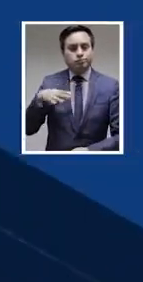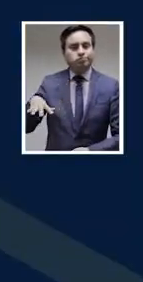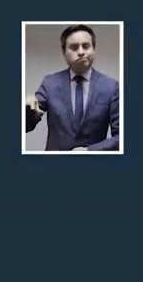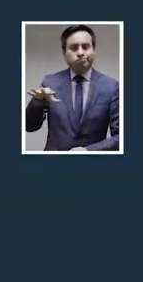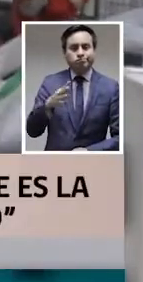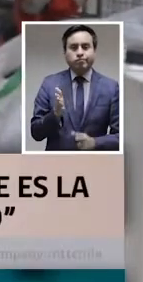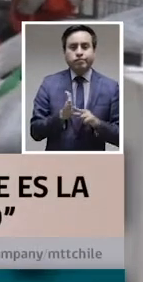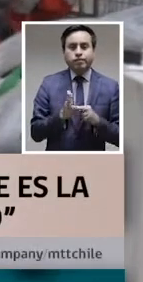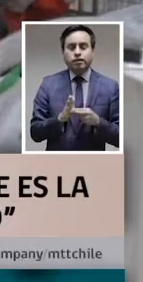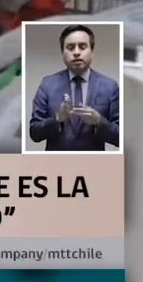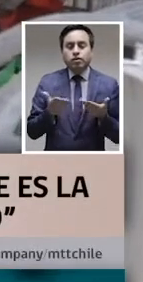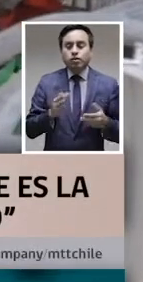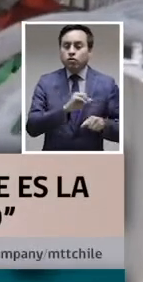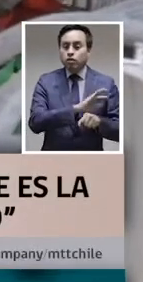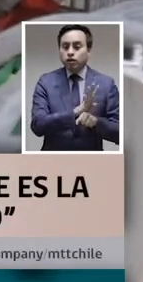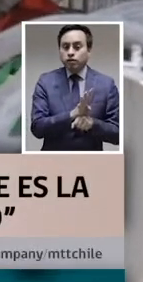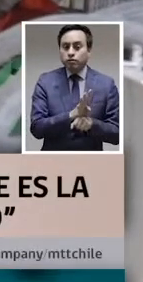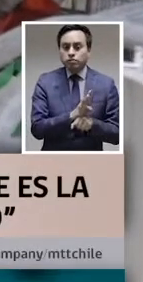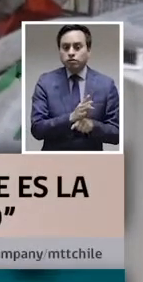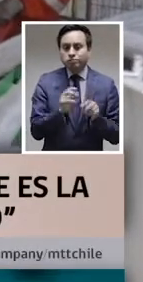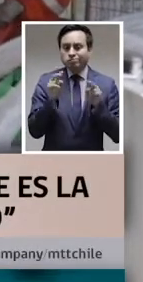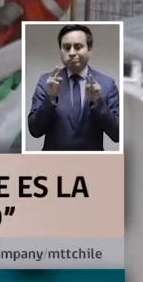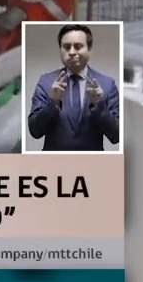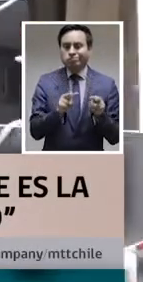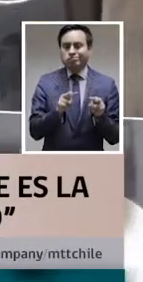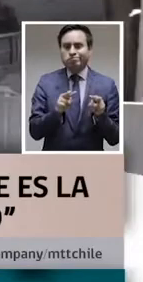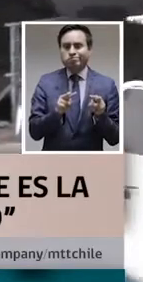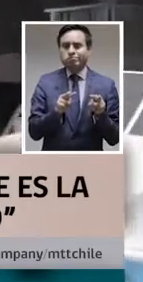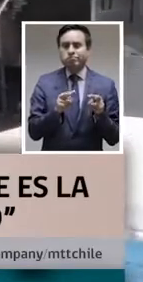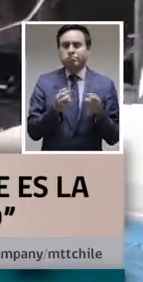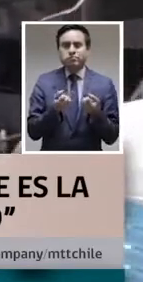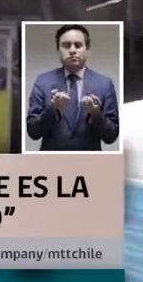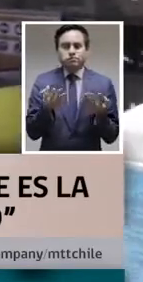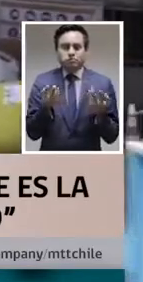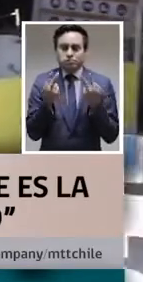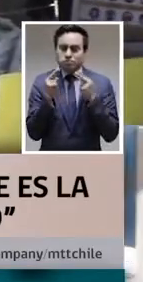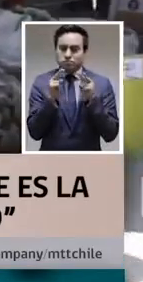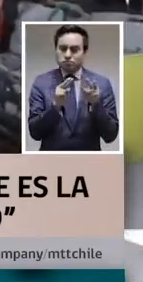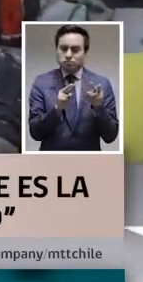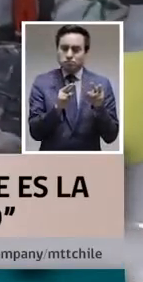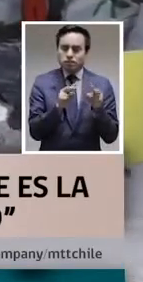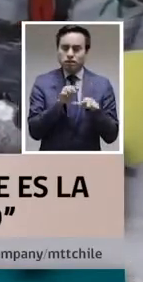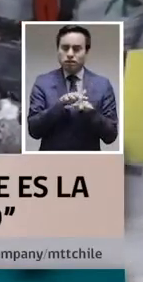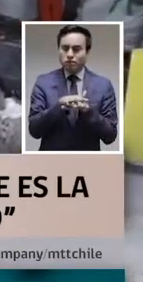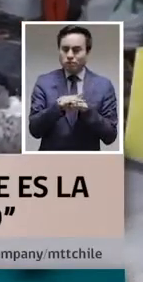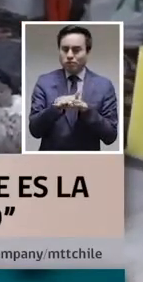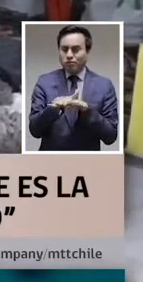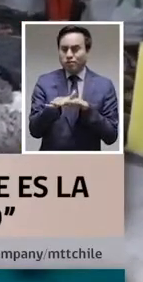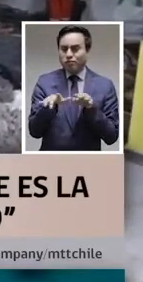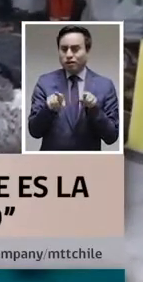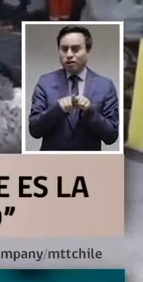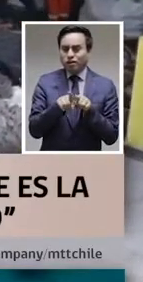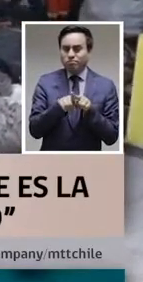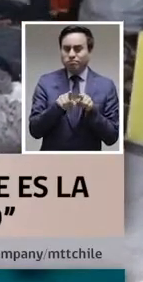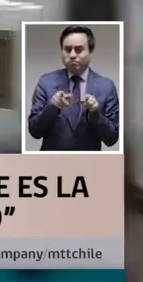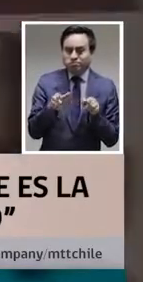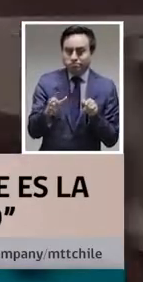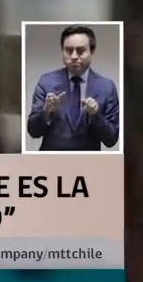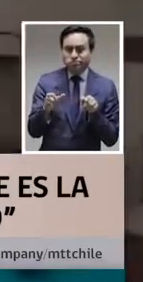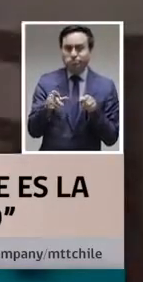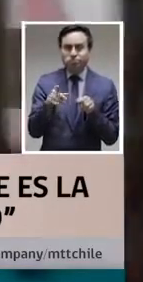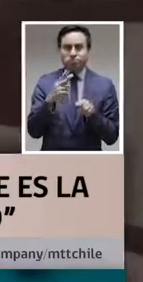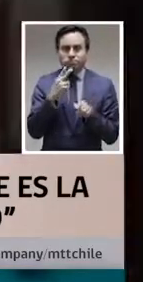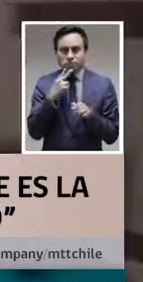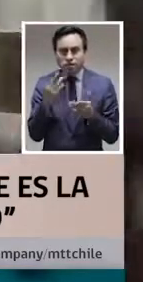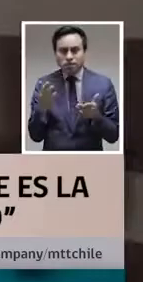La crisis del coronavirus ha dejado en evidencia cuánto influye en la continuidad de la